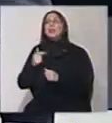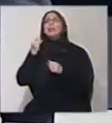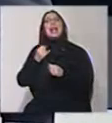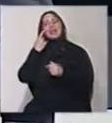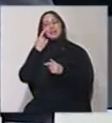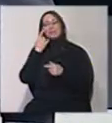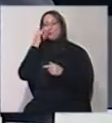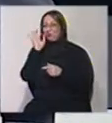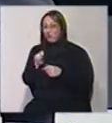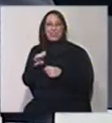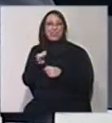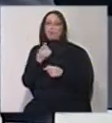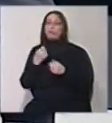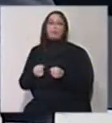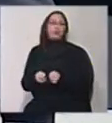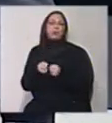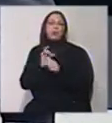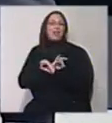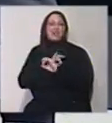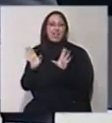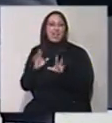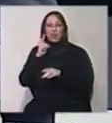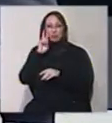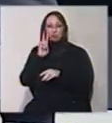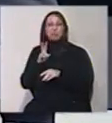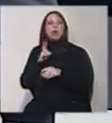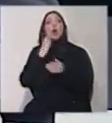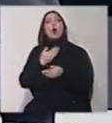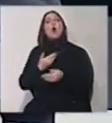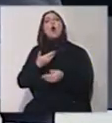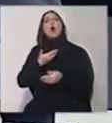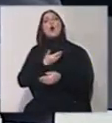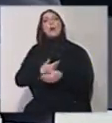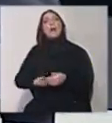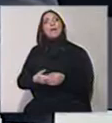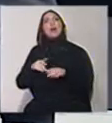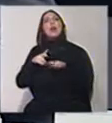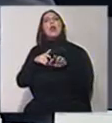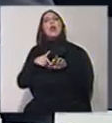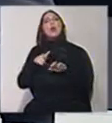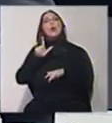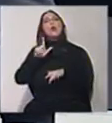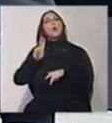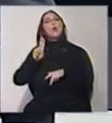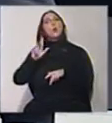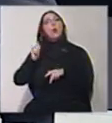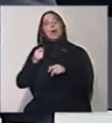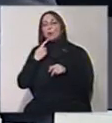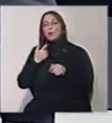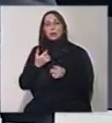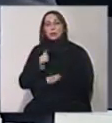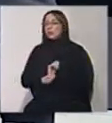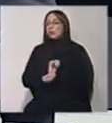evidencias muy fuertes de cuando gobernaba Lula, que él también se vio con las manos atadas con relación a